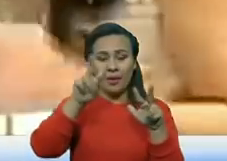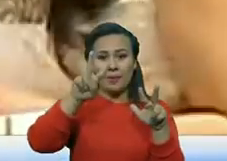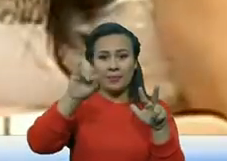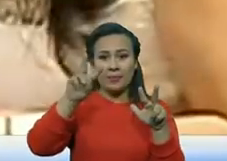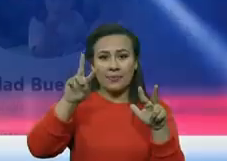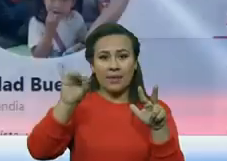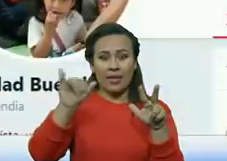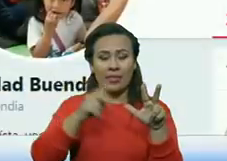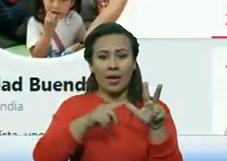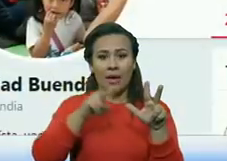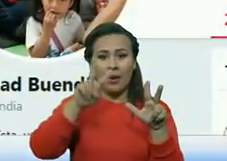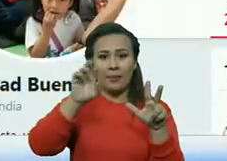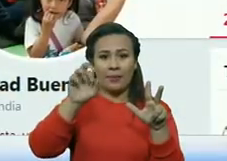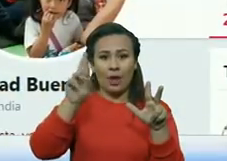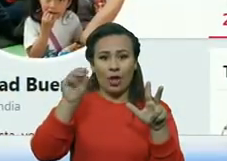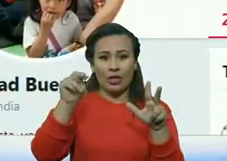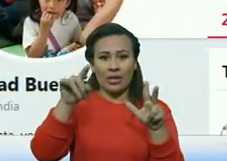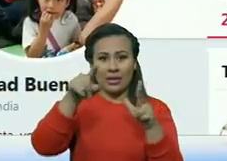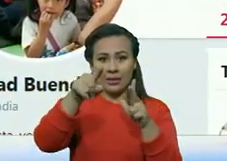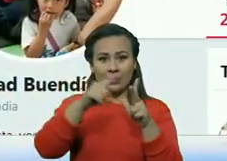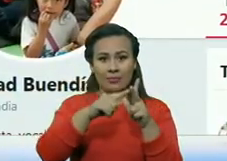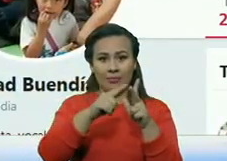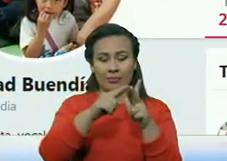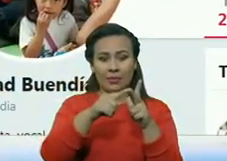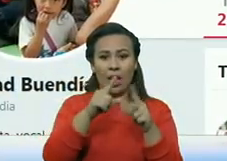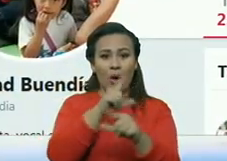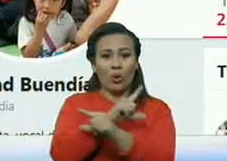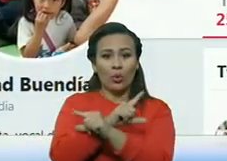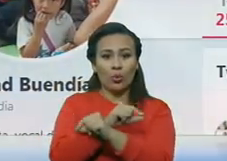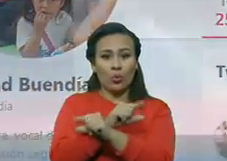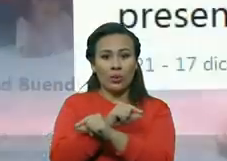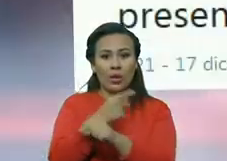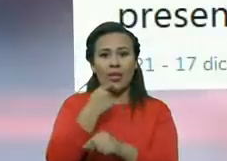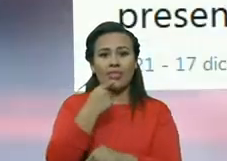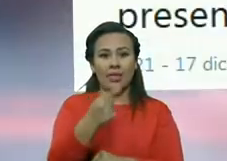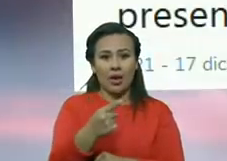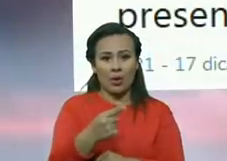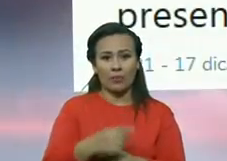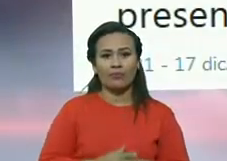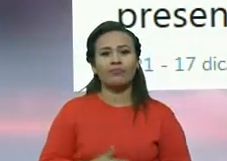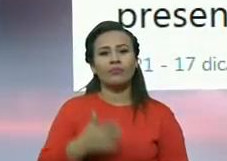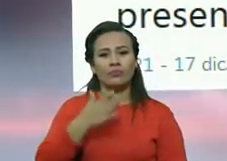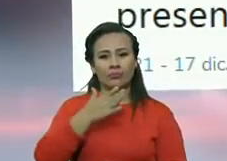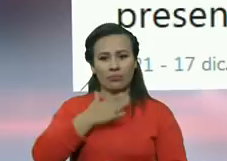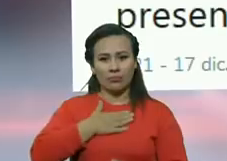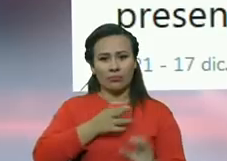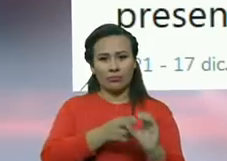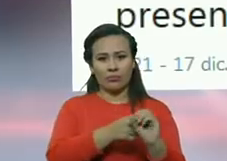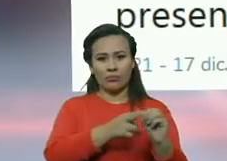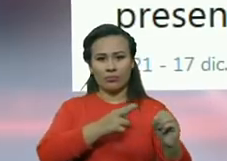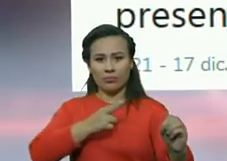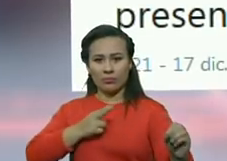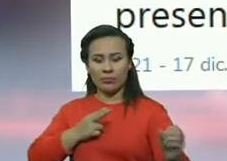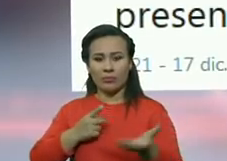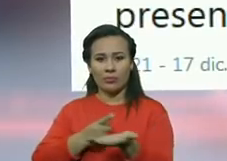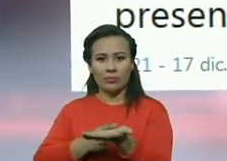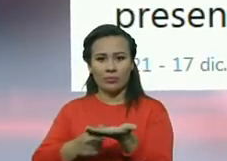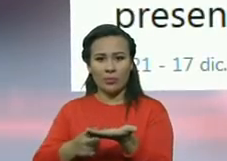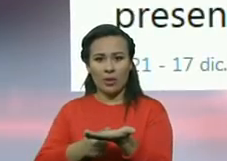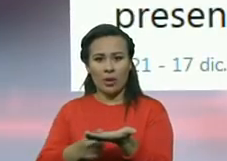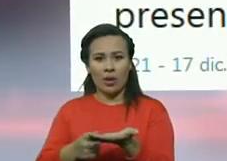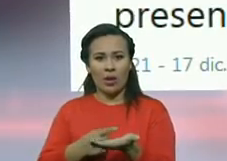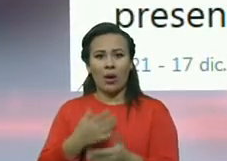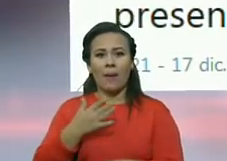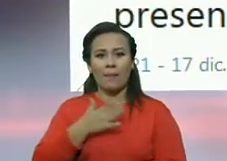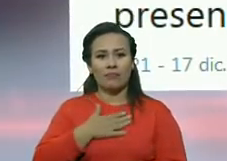Verónica Arias. Por su parte, Soledad Buendía, a través de su cuenta de Twitter, dio a conocer que abandonó la sesión del CAL,